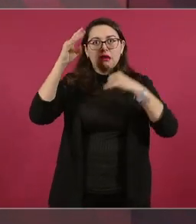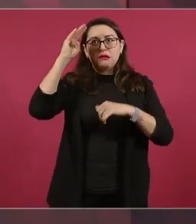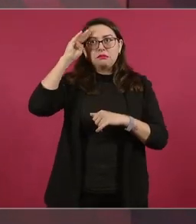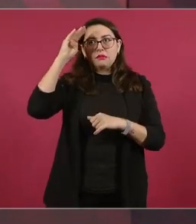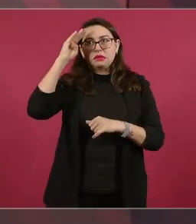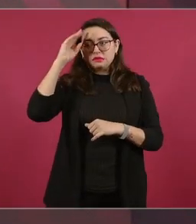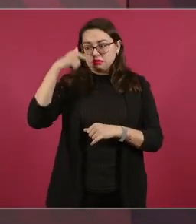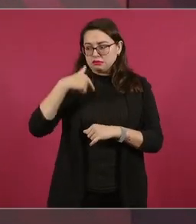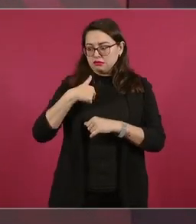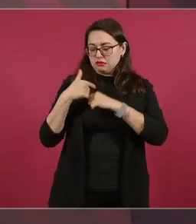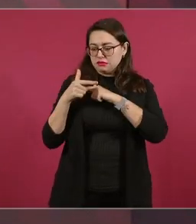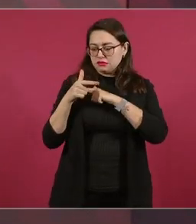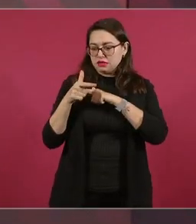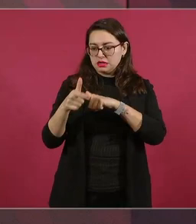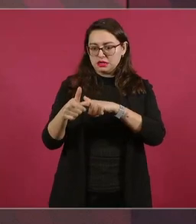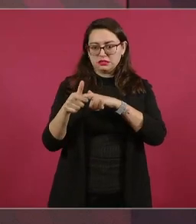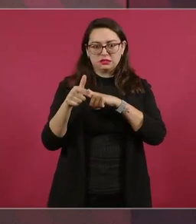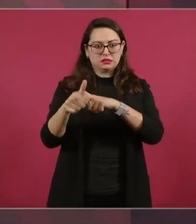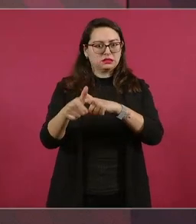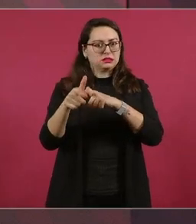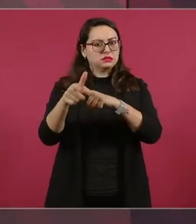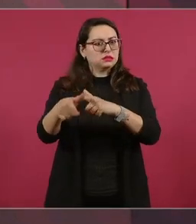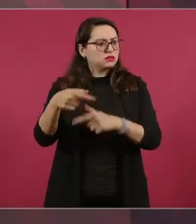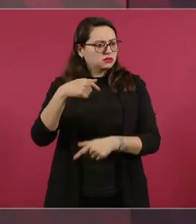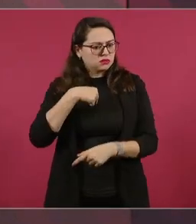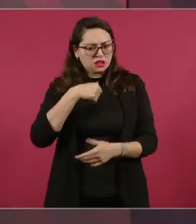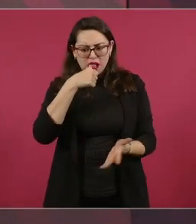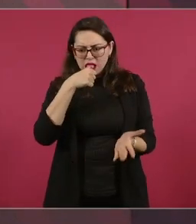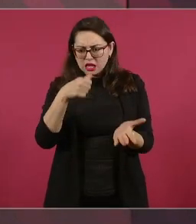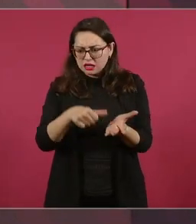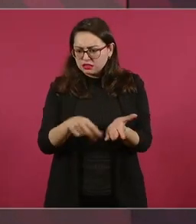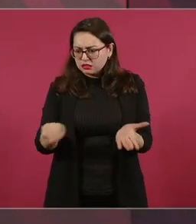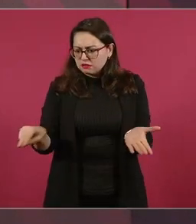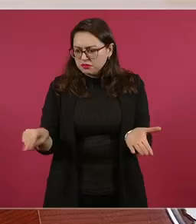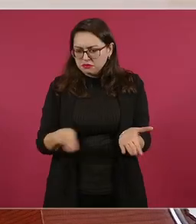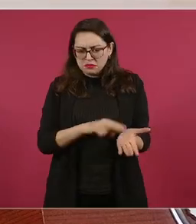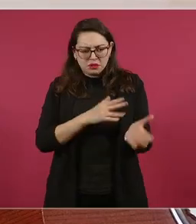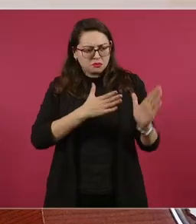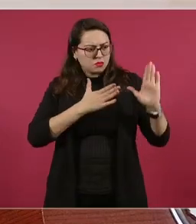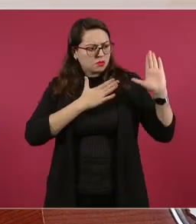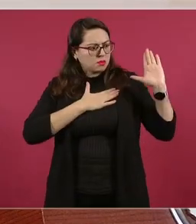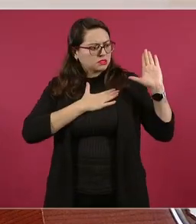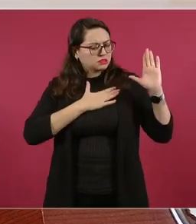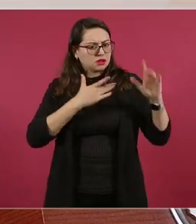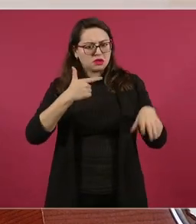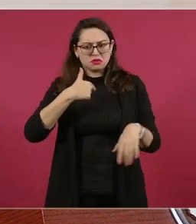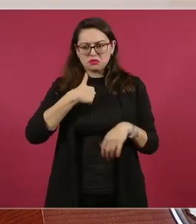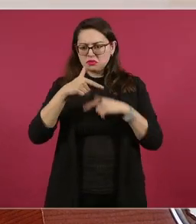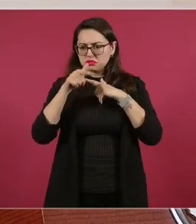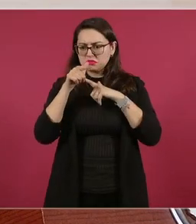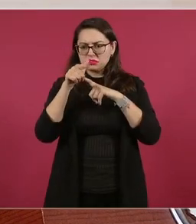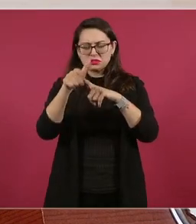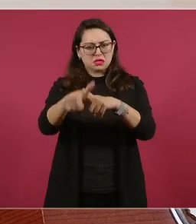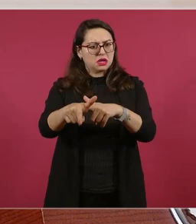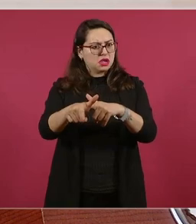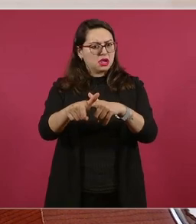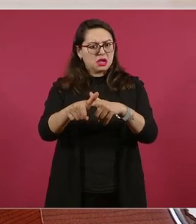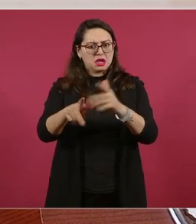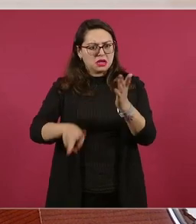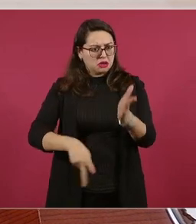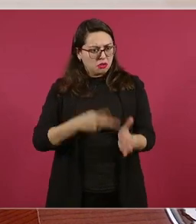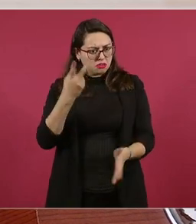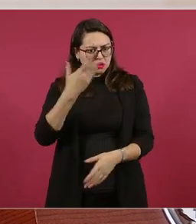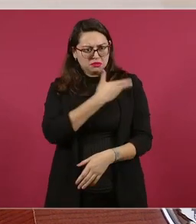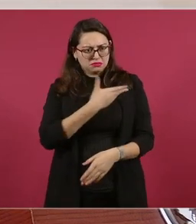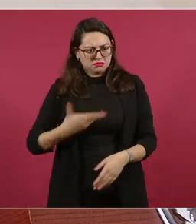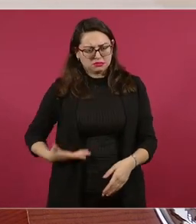los ataques, creo que hasta firmé aquí un documento de que no me iba a